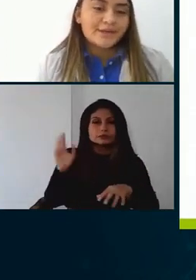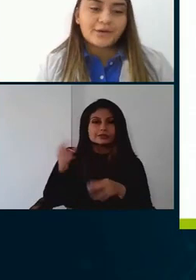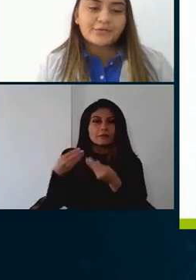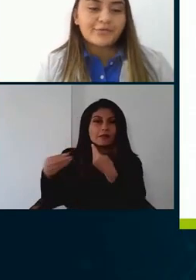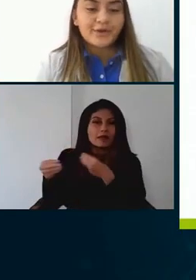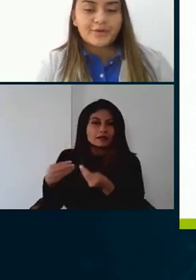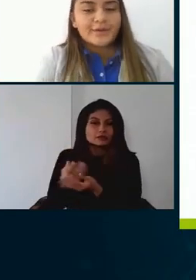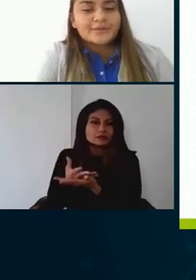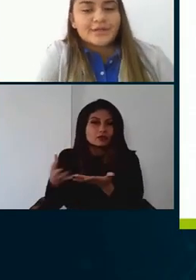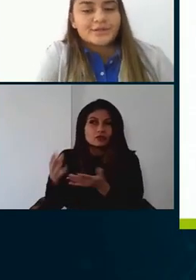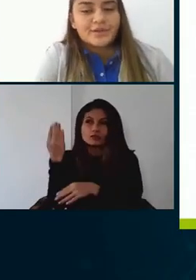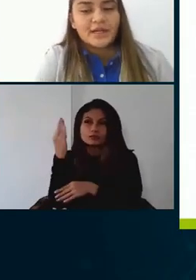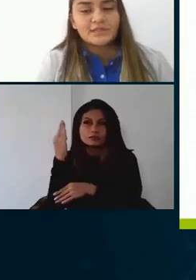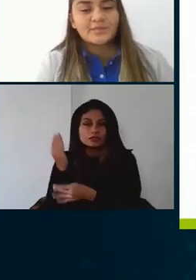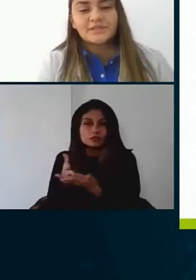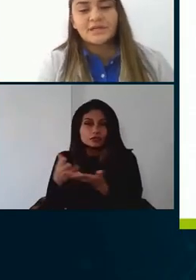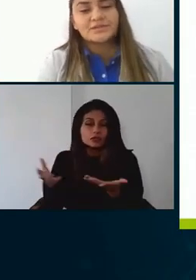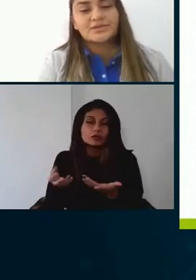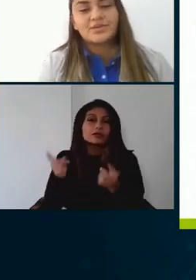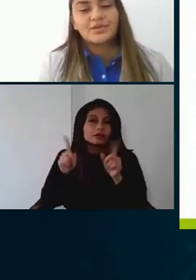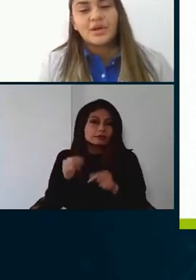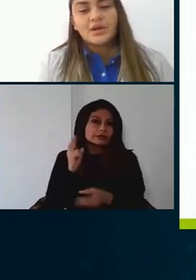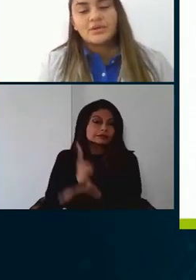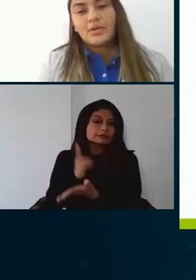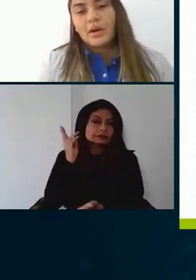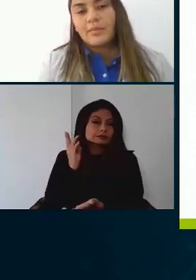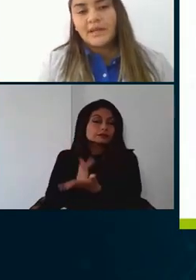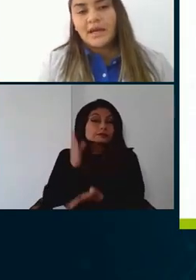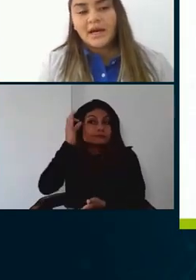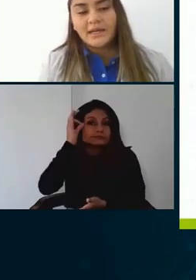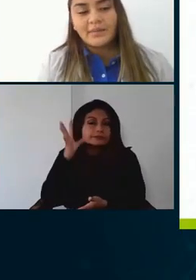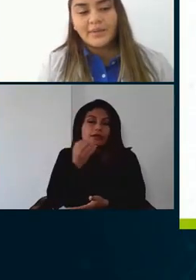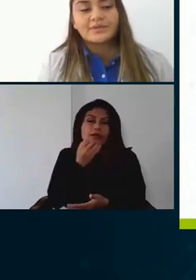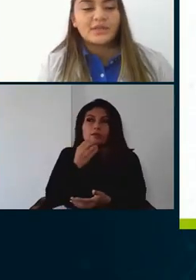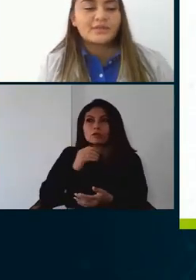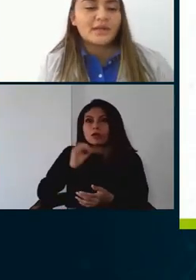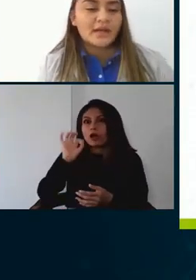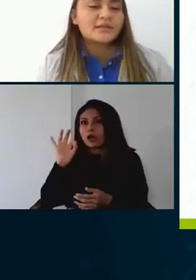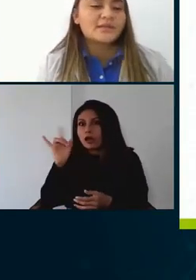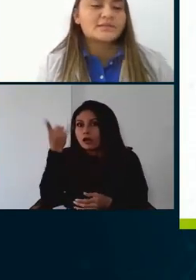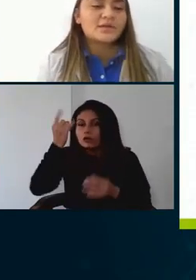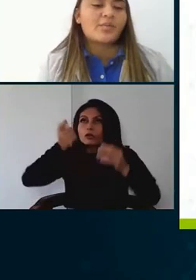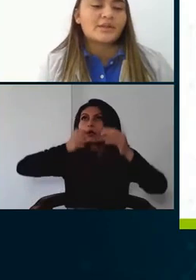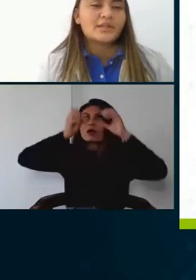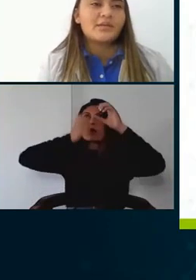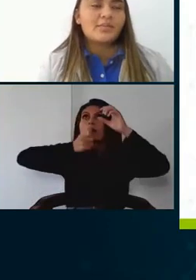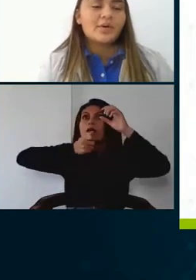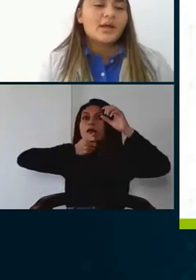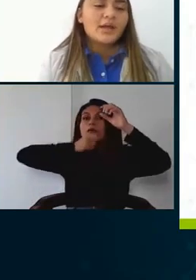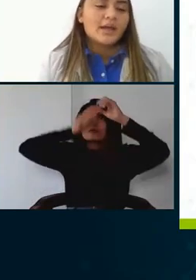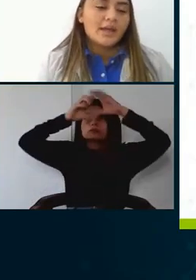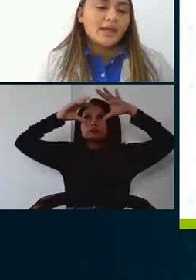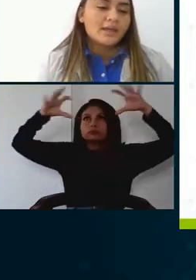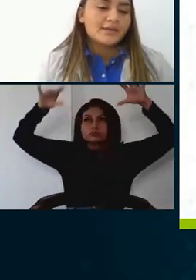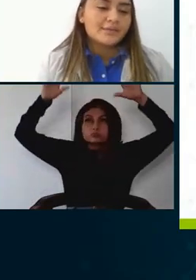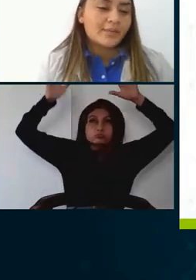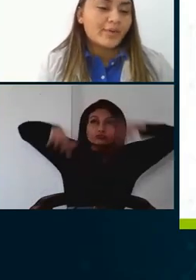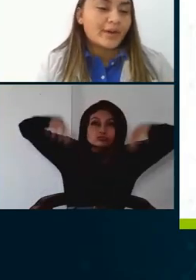pueden ser los fenómenos naturales, pues que eso no aplicaría, pero tendría que tenerse como en tiempo,